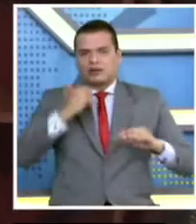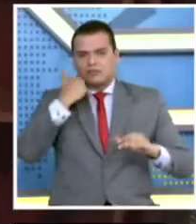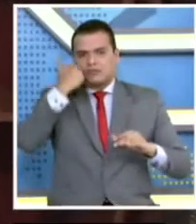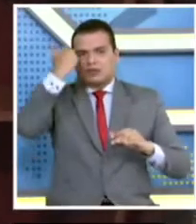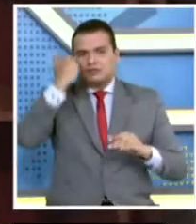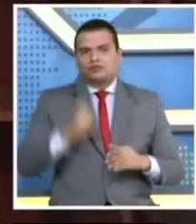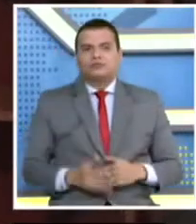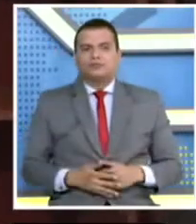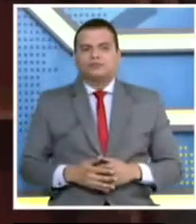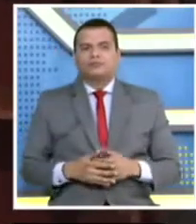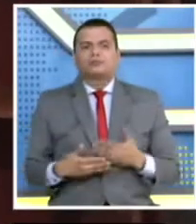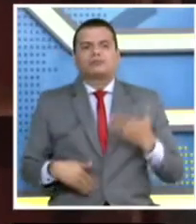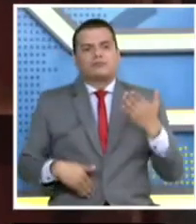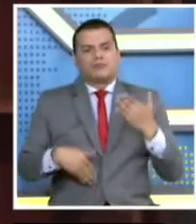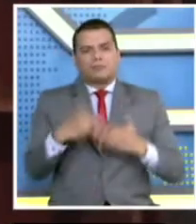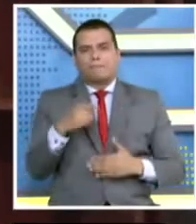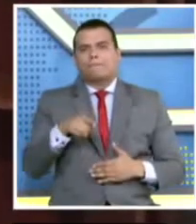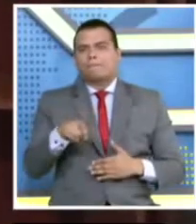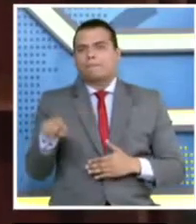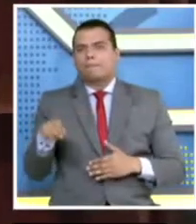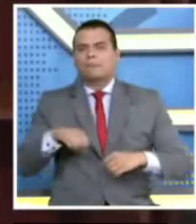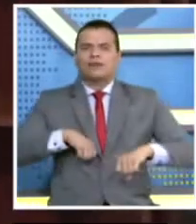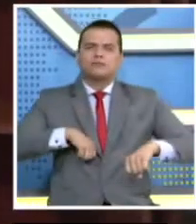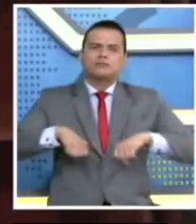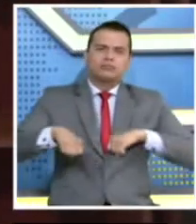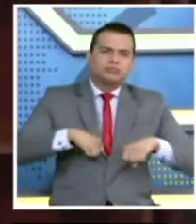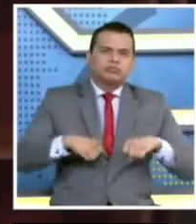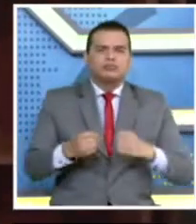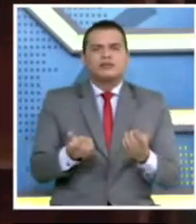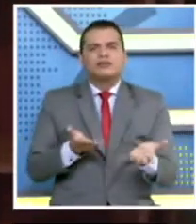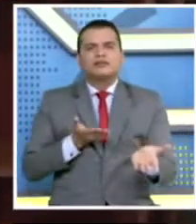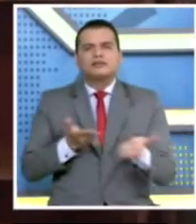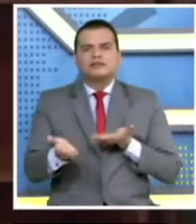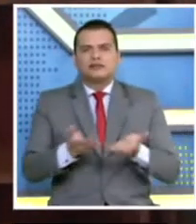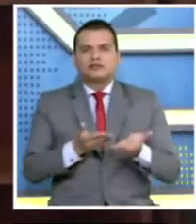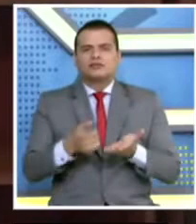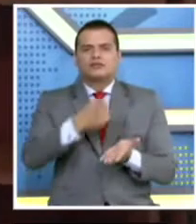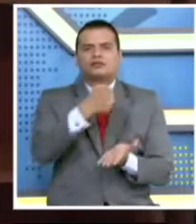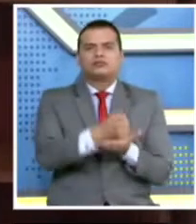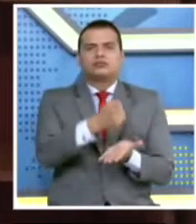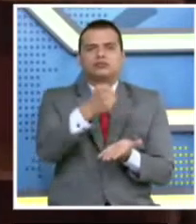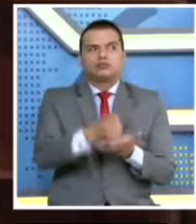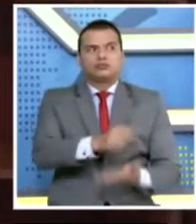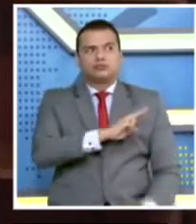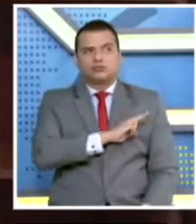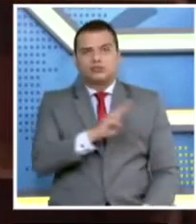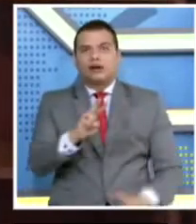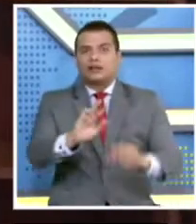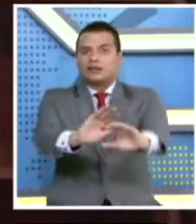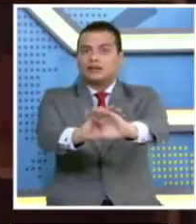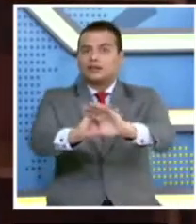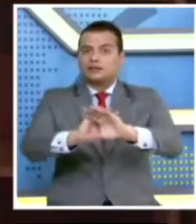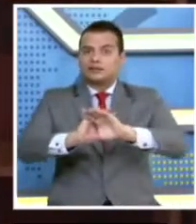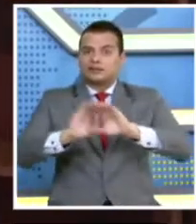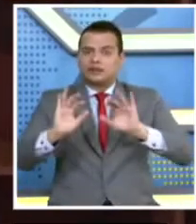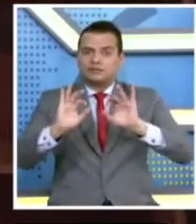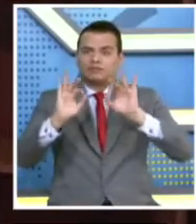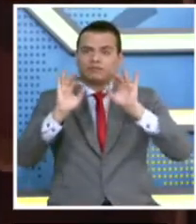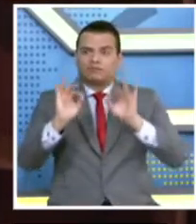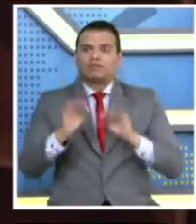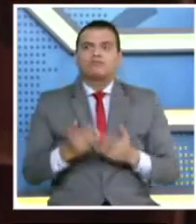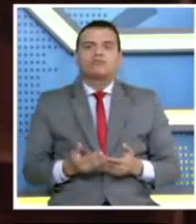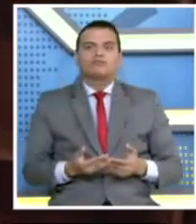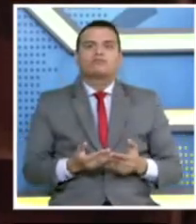nuevamente nuestros servicios en la Registraduría Nacional y aquí en el Valle del Cauca. Comenzamos con anterioridad